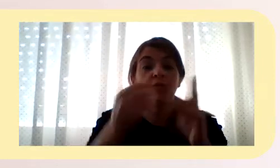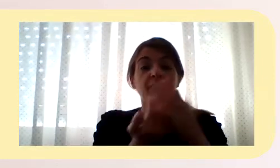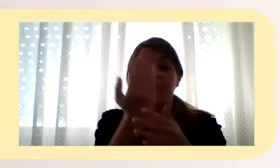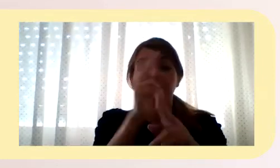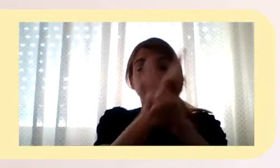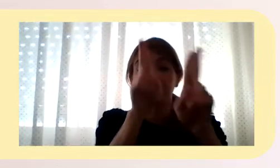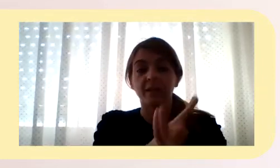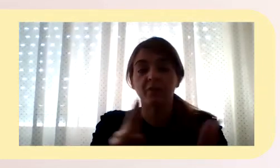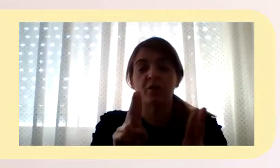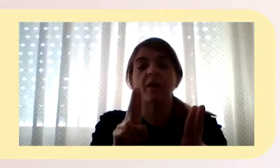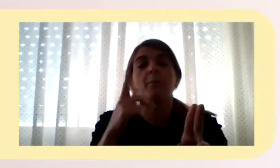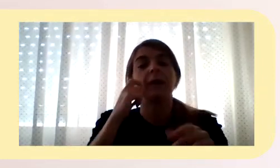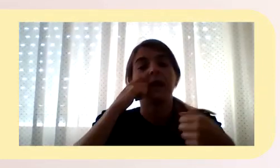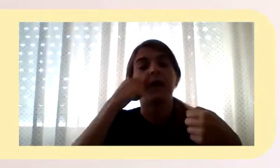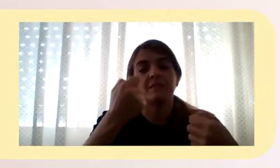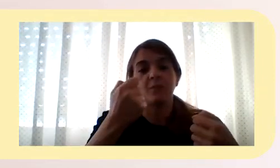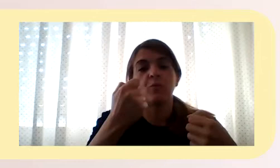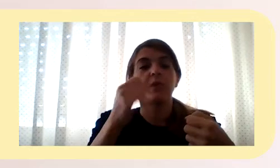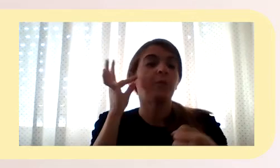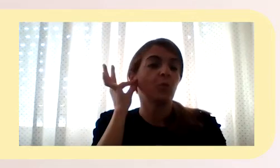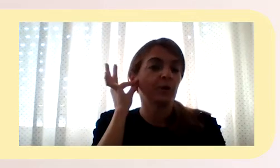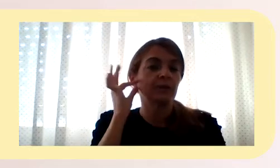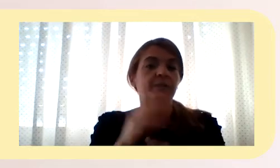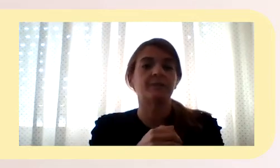Acción para la Salud de las Mujeres.